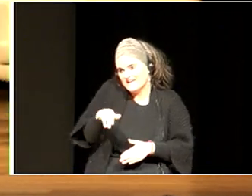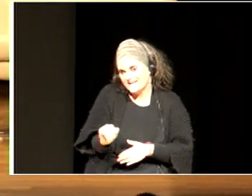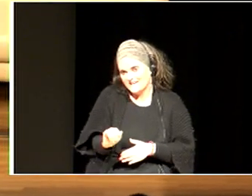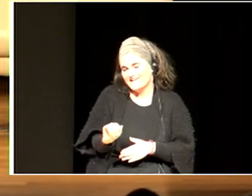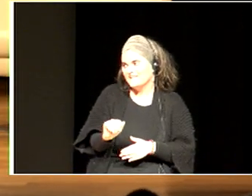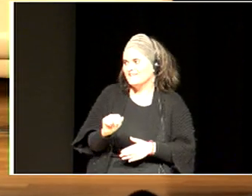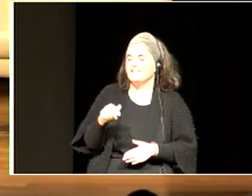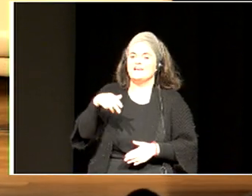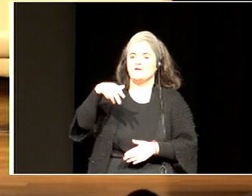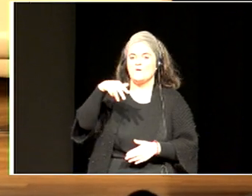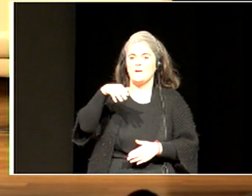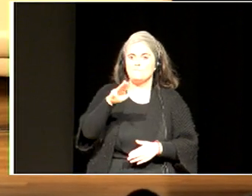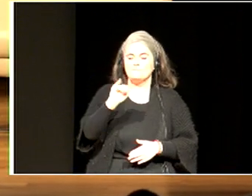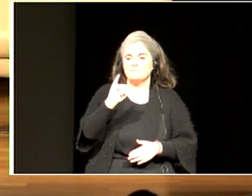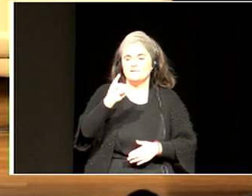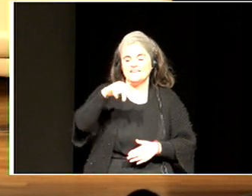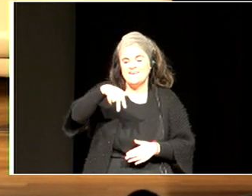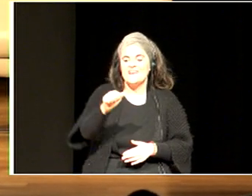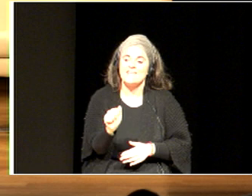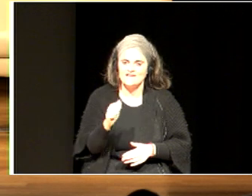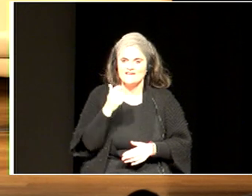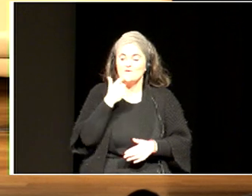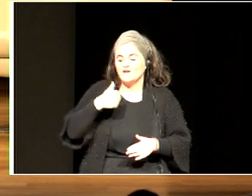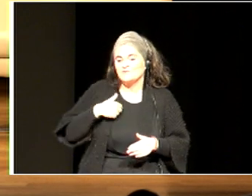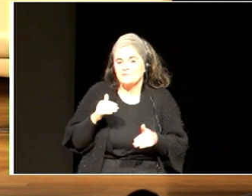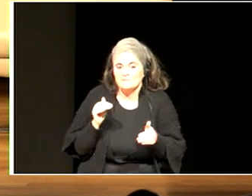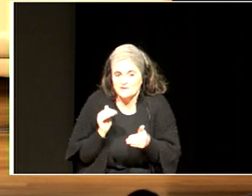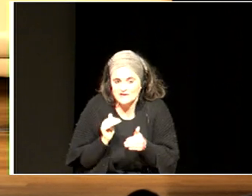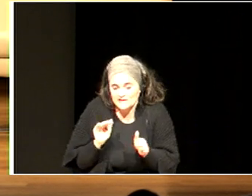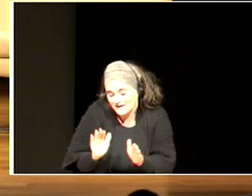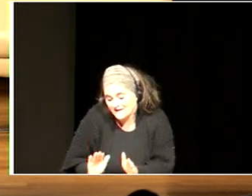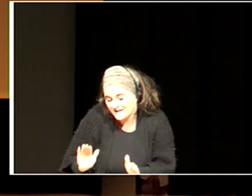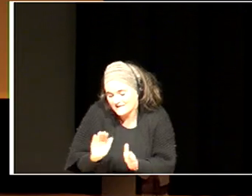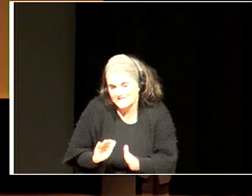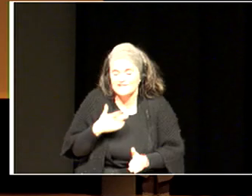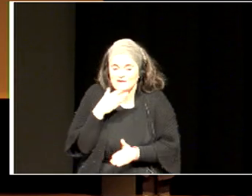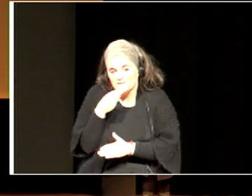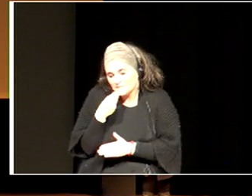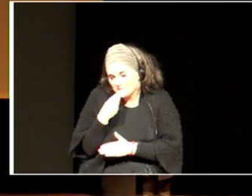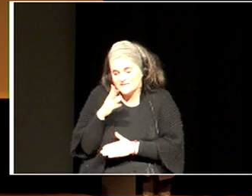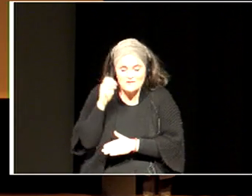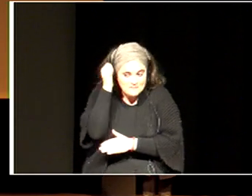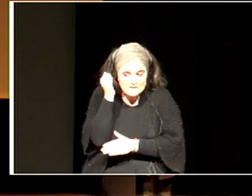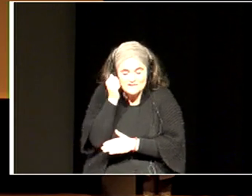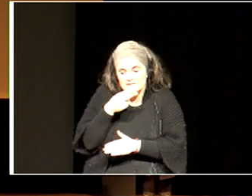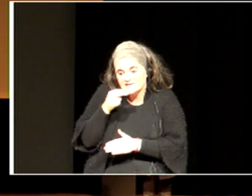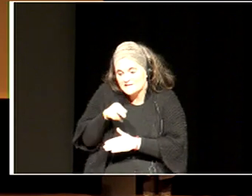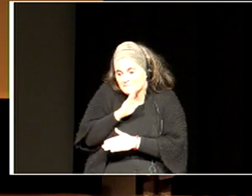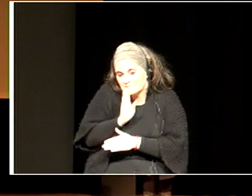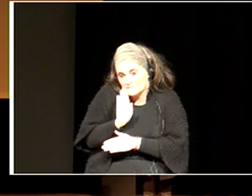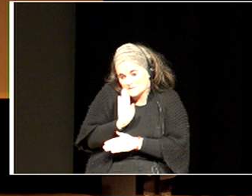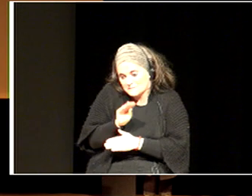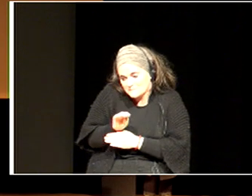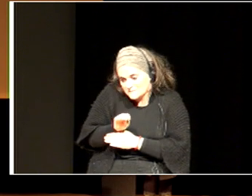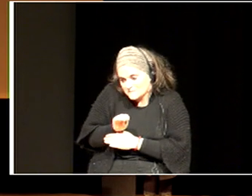además guapina pequeñín o incluso tú te haces pequeñina guabina en el vino cariño y me